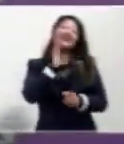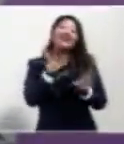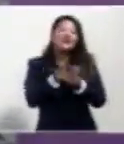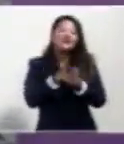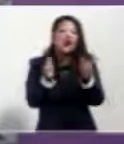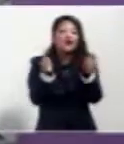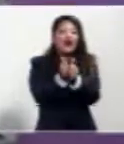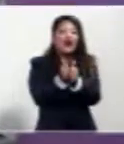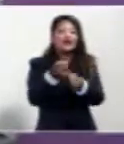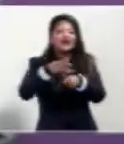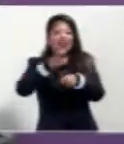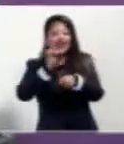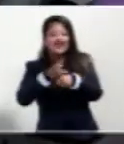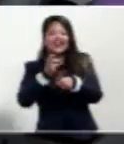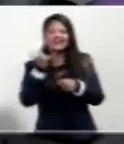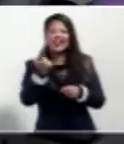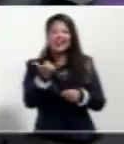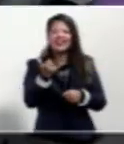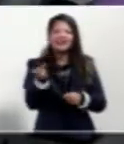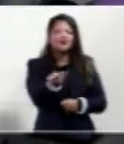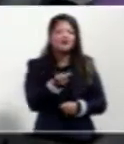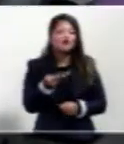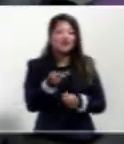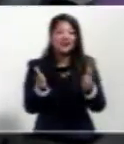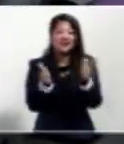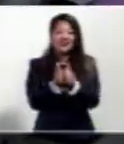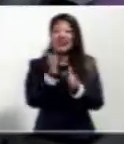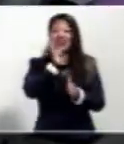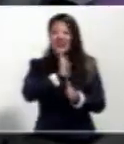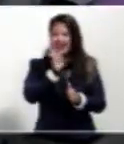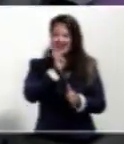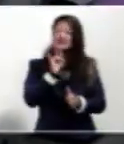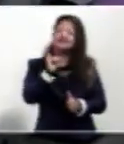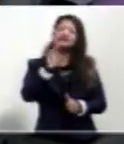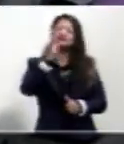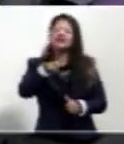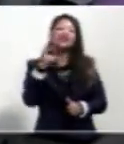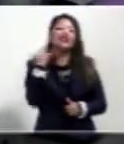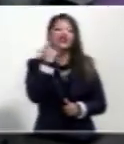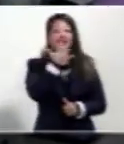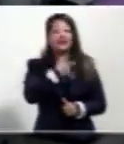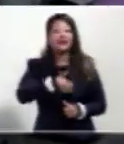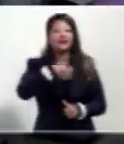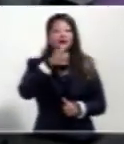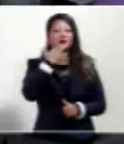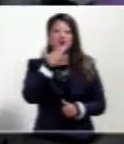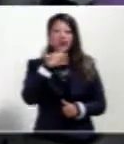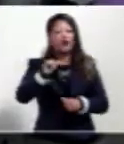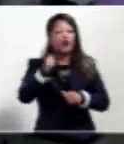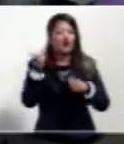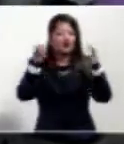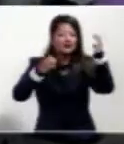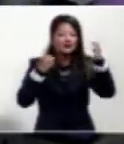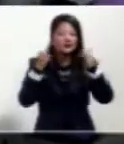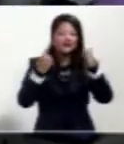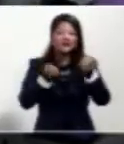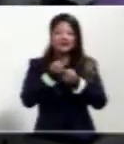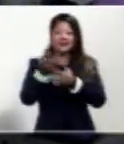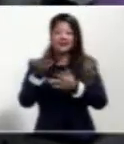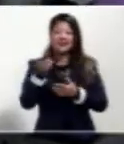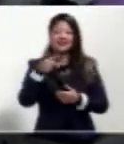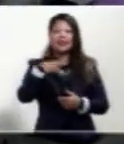lo amargo de la cerveza. Exacto, sí, da una combinación muy rica, igual a otros expositores que llevamos de